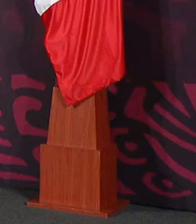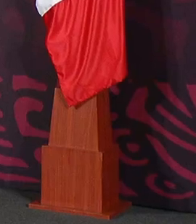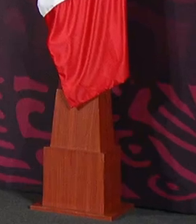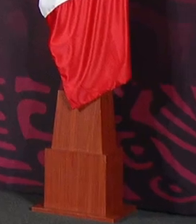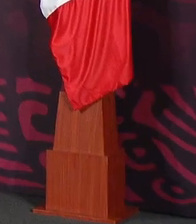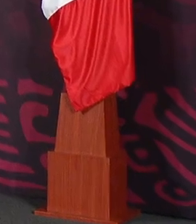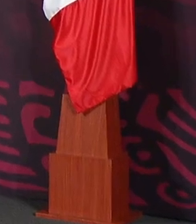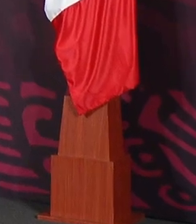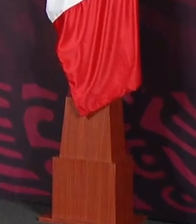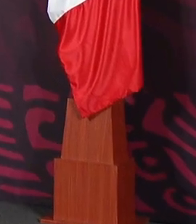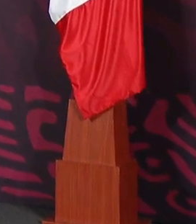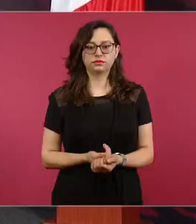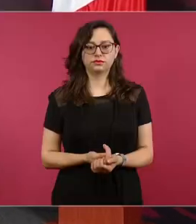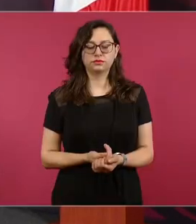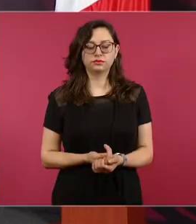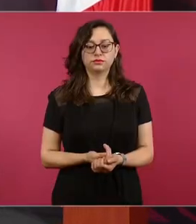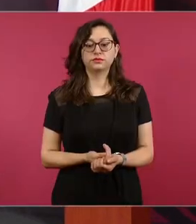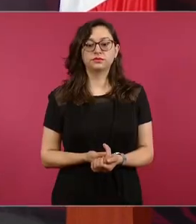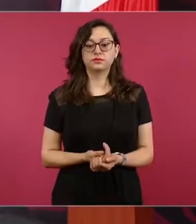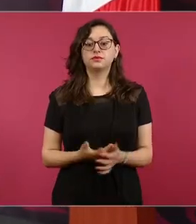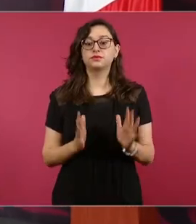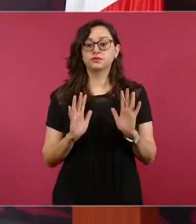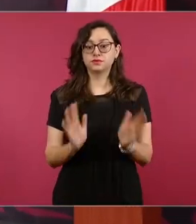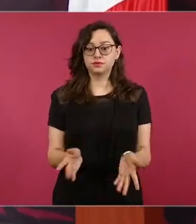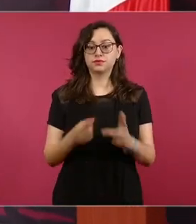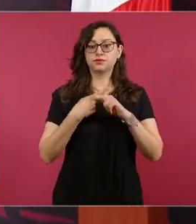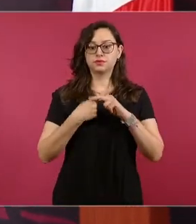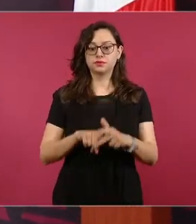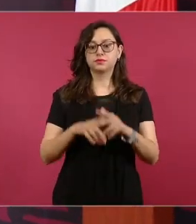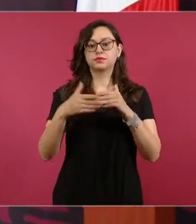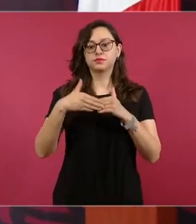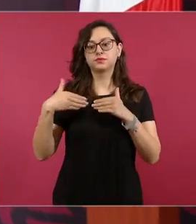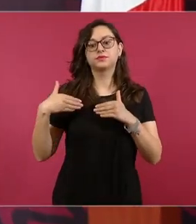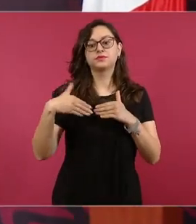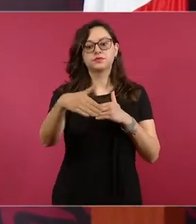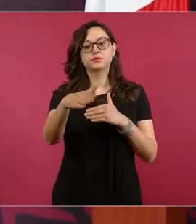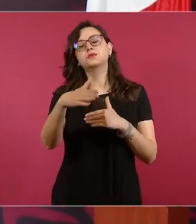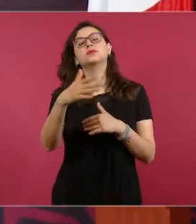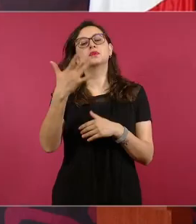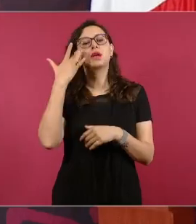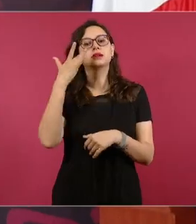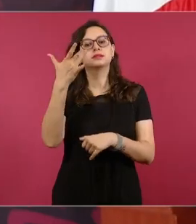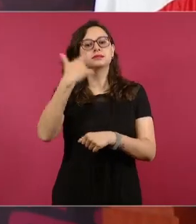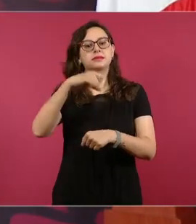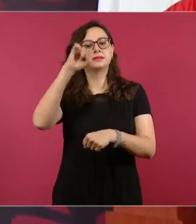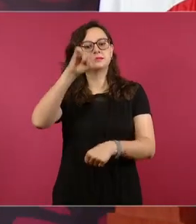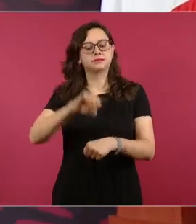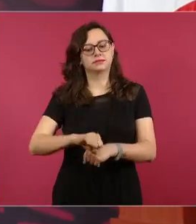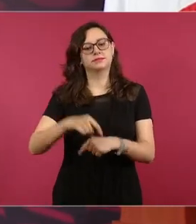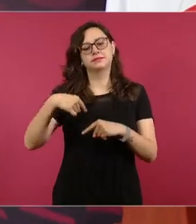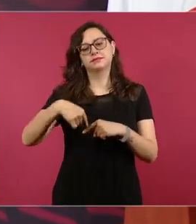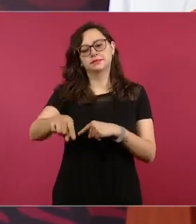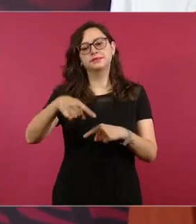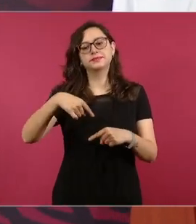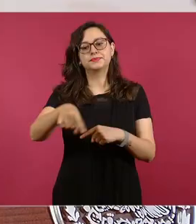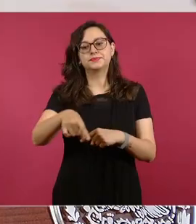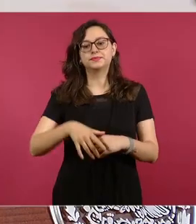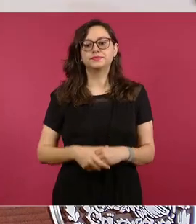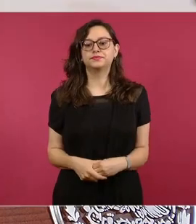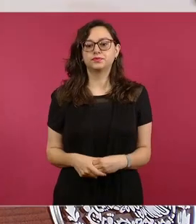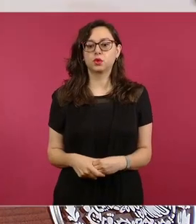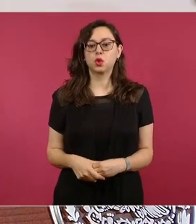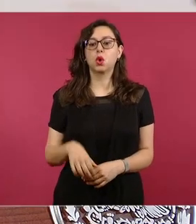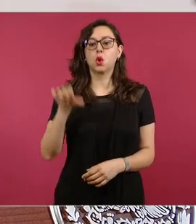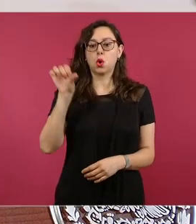informar como todos los lunes sobre quién es quién en los precios